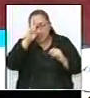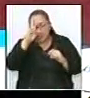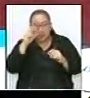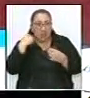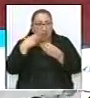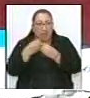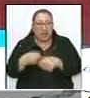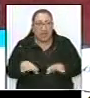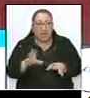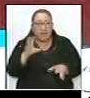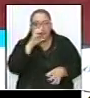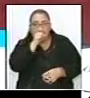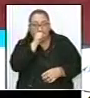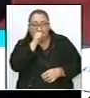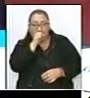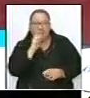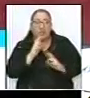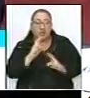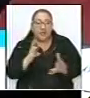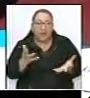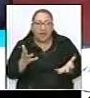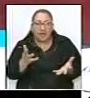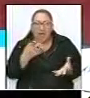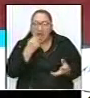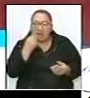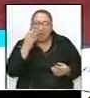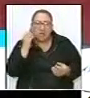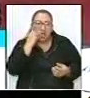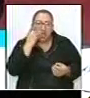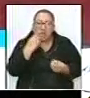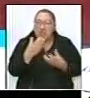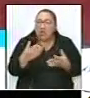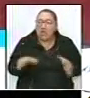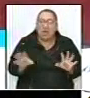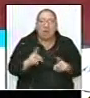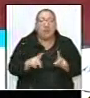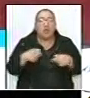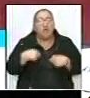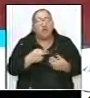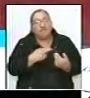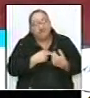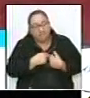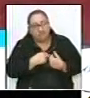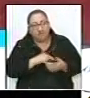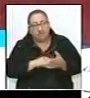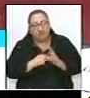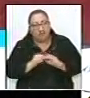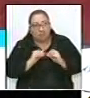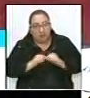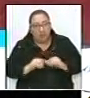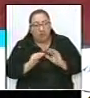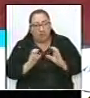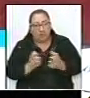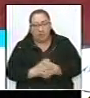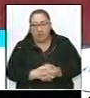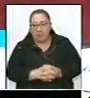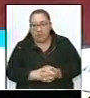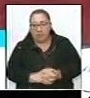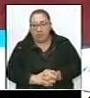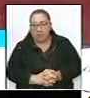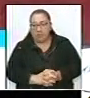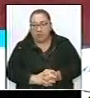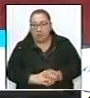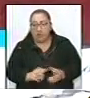callados, para no contestar tontería y media que acá se proponen. Pero nos corresponde la responsabilidad de mantener este Parlamento con sus principios,